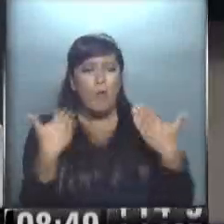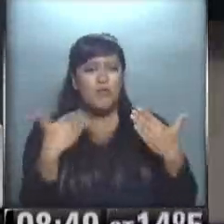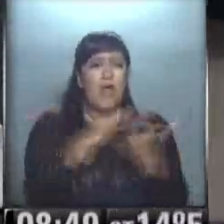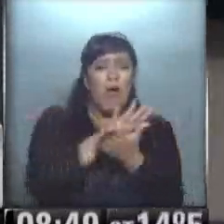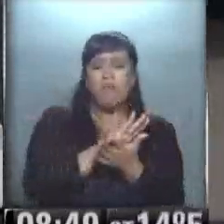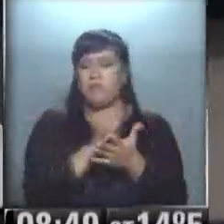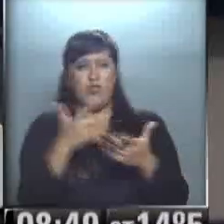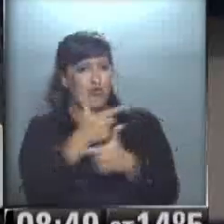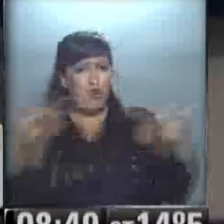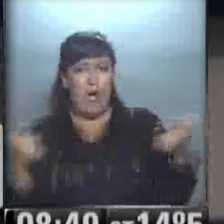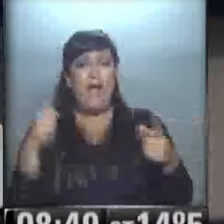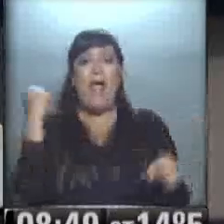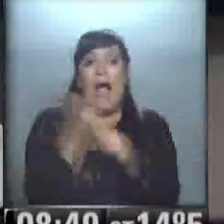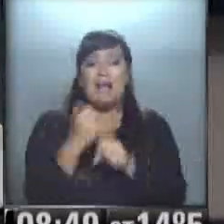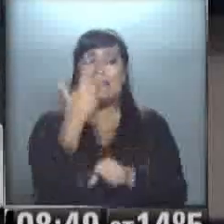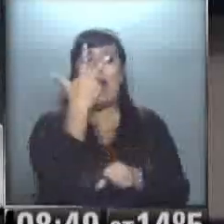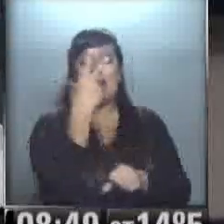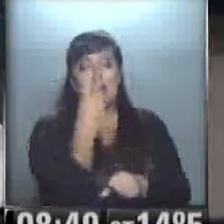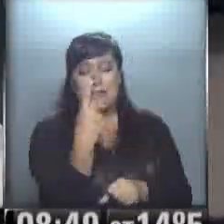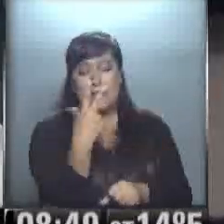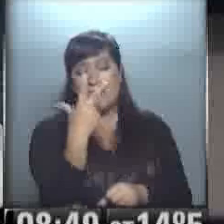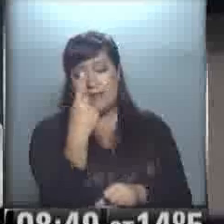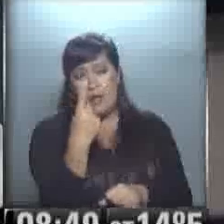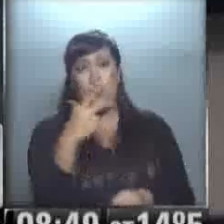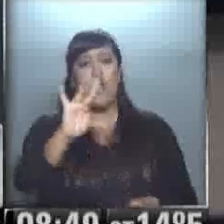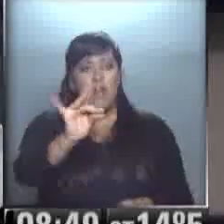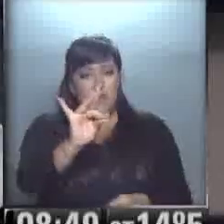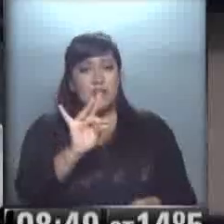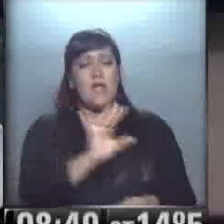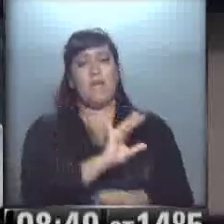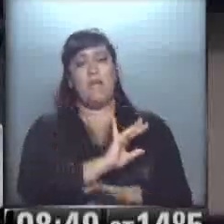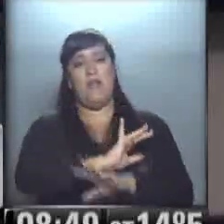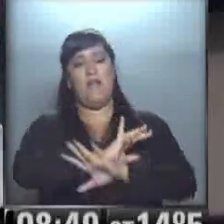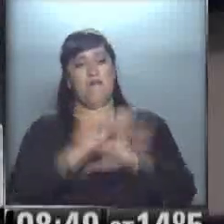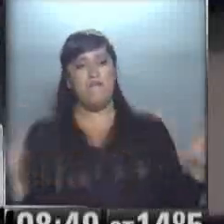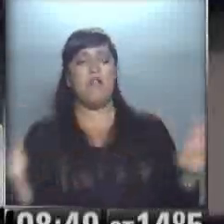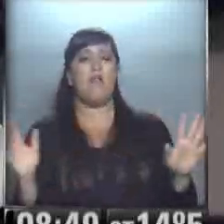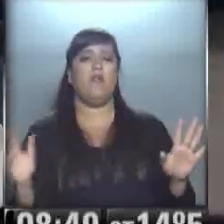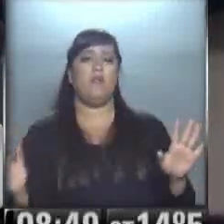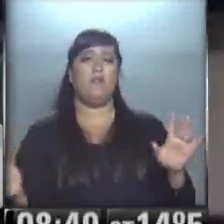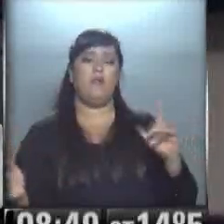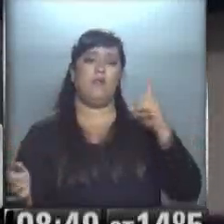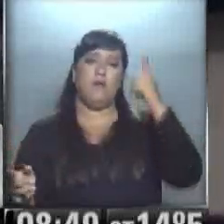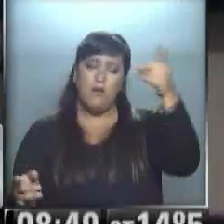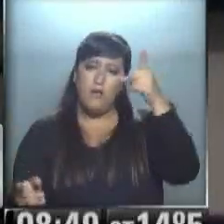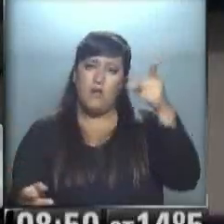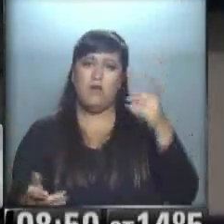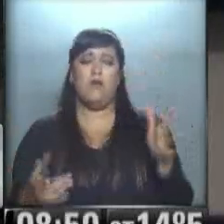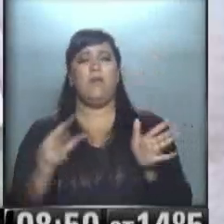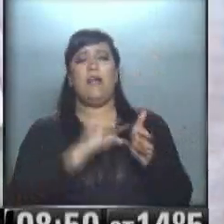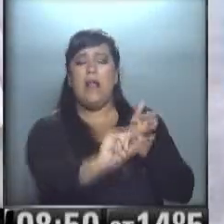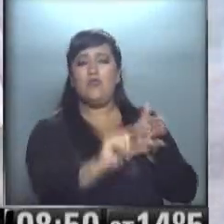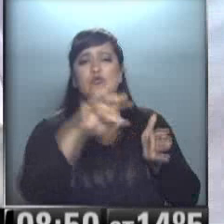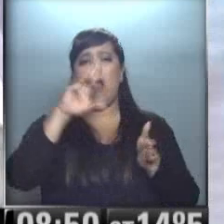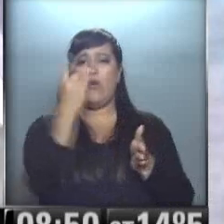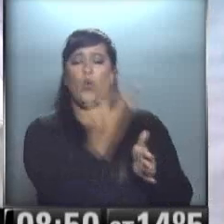problema Por lo menos hasta el 31 de diciembre cuando nos saquemos de encima esta espada damocles que se ha dado en Llamar la cláusula Rufo